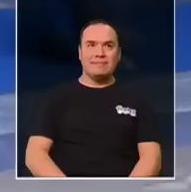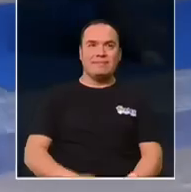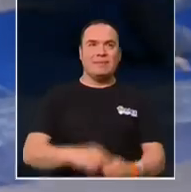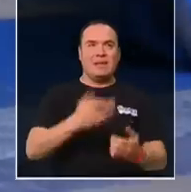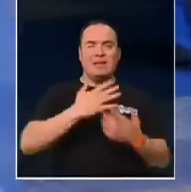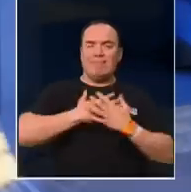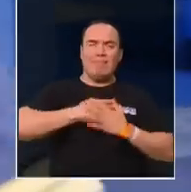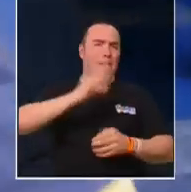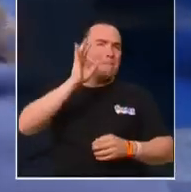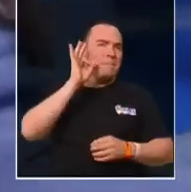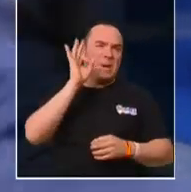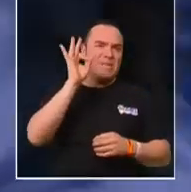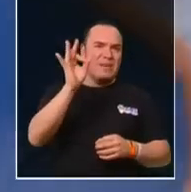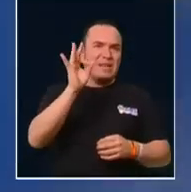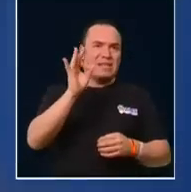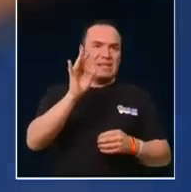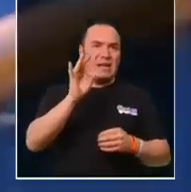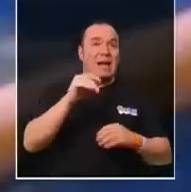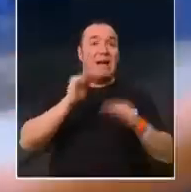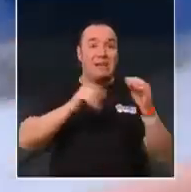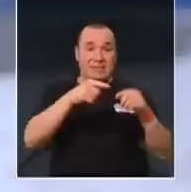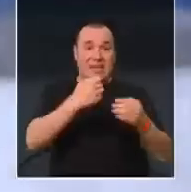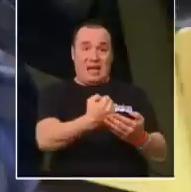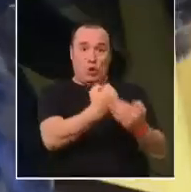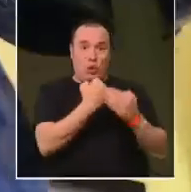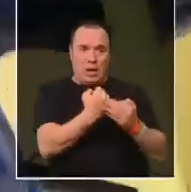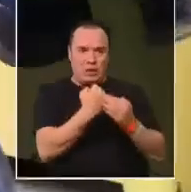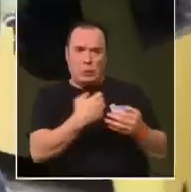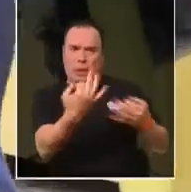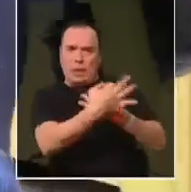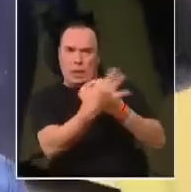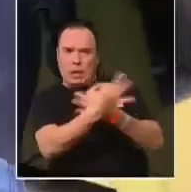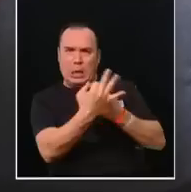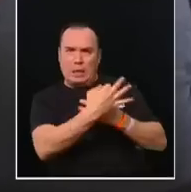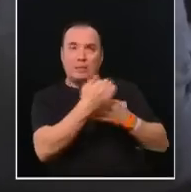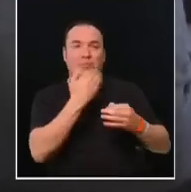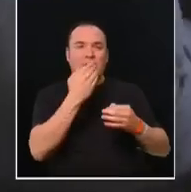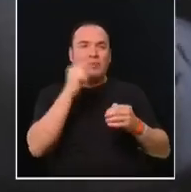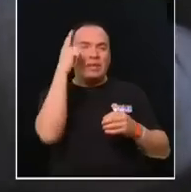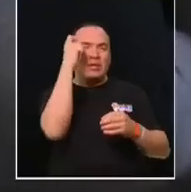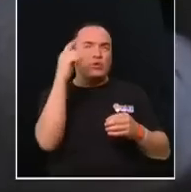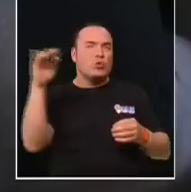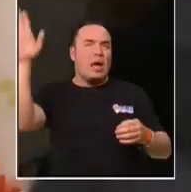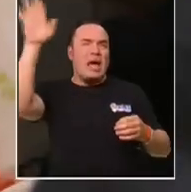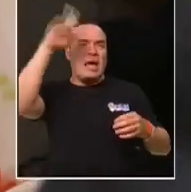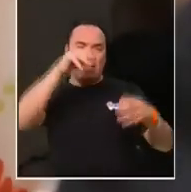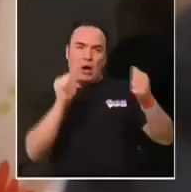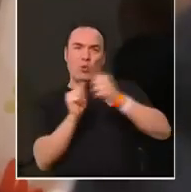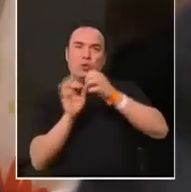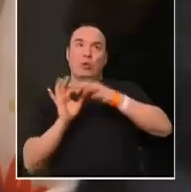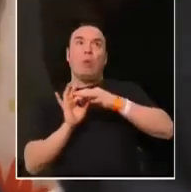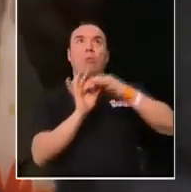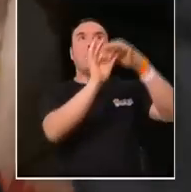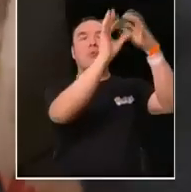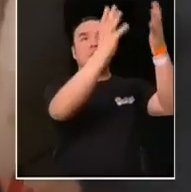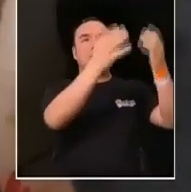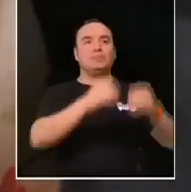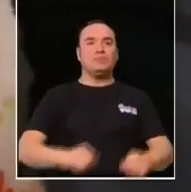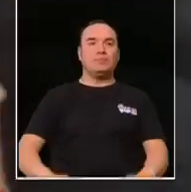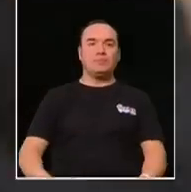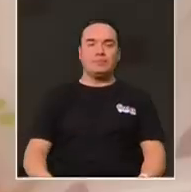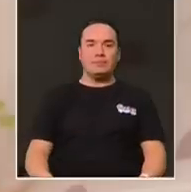Perfecta. Ha sido muchas veces nuestro cable a tierra, pero también la que nos lleva al espacio. Saluda a la cámara.